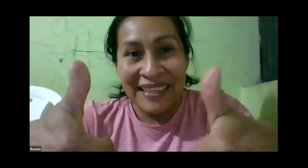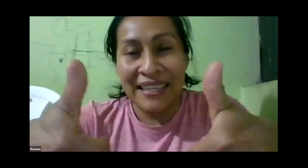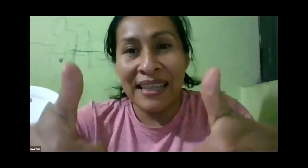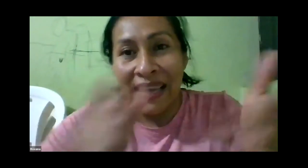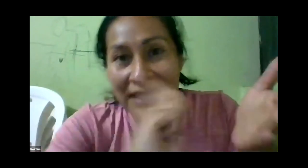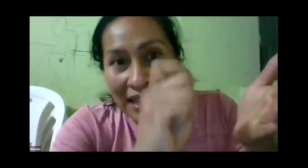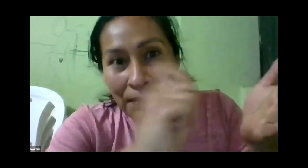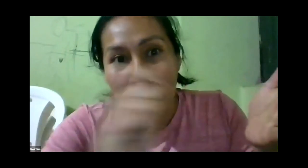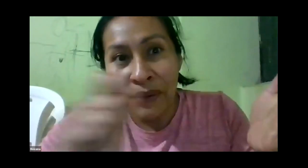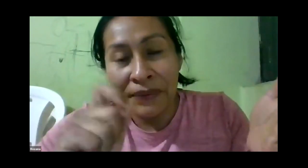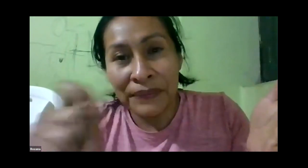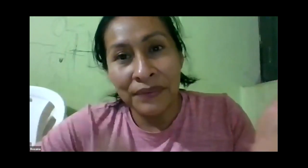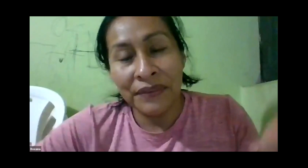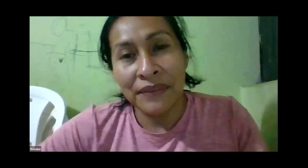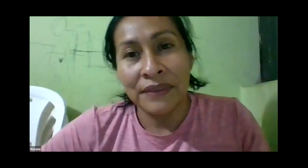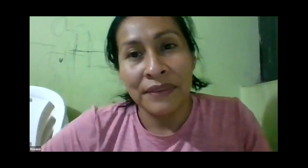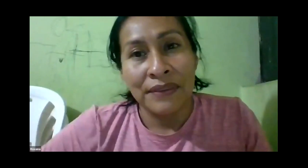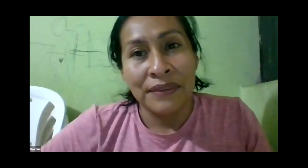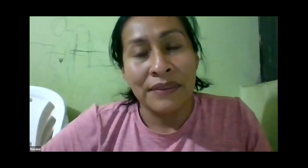excelente escríbanlo